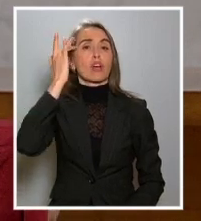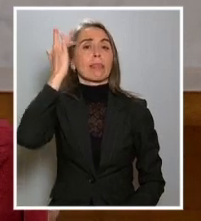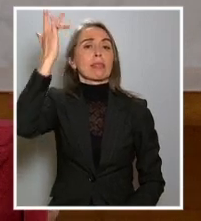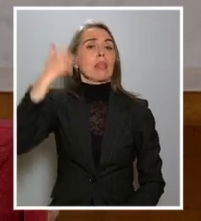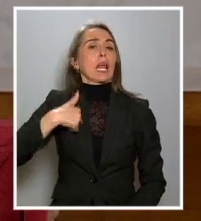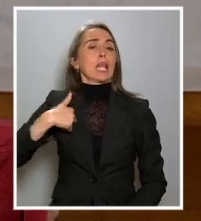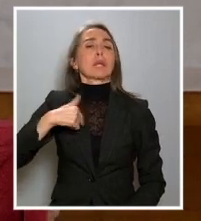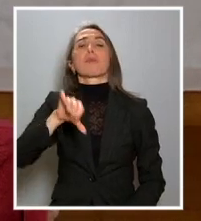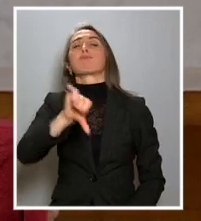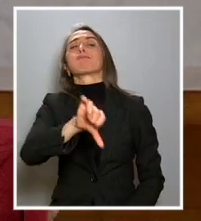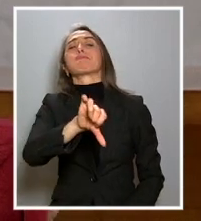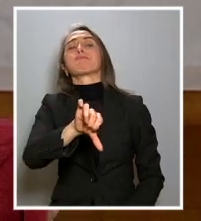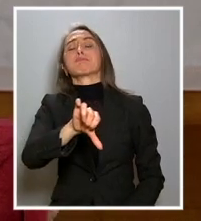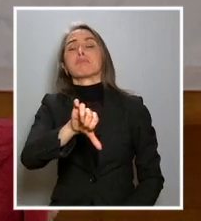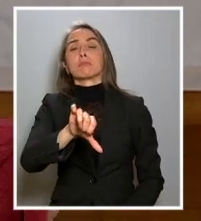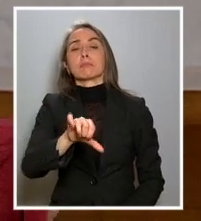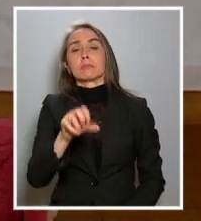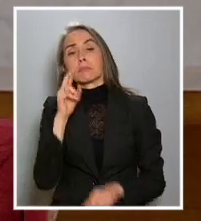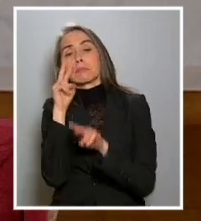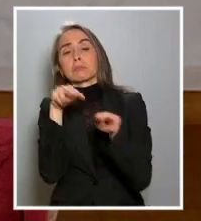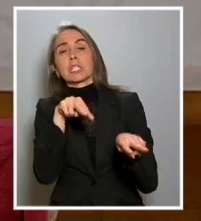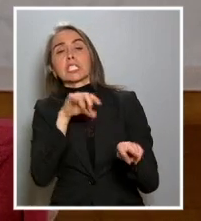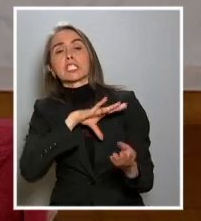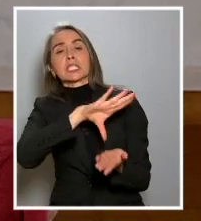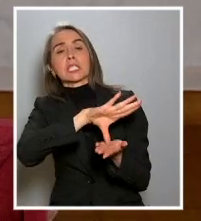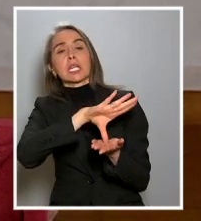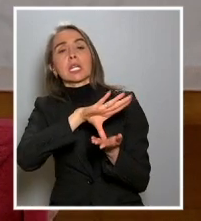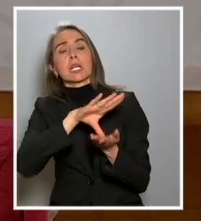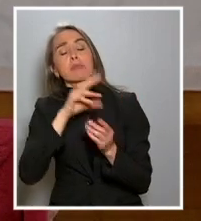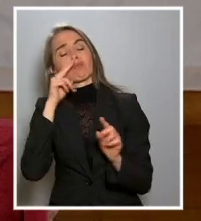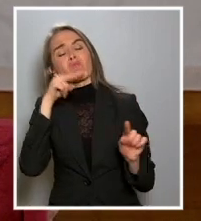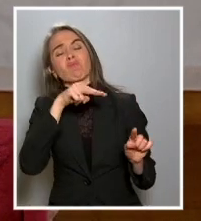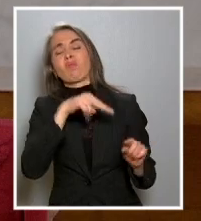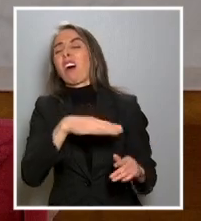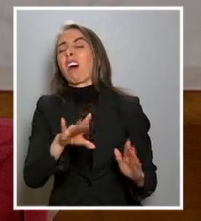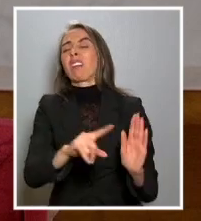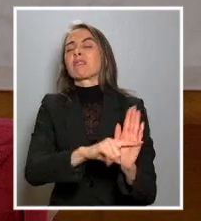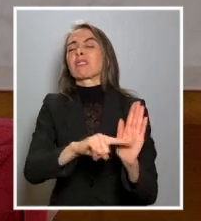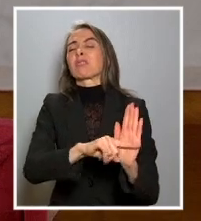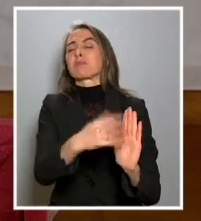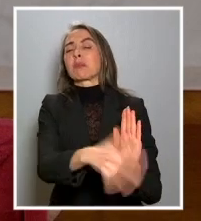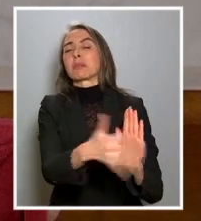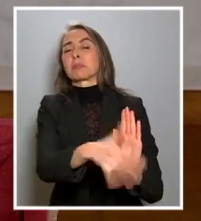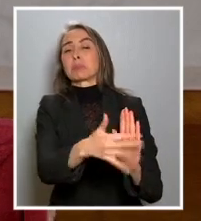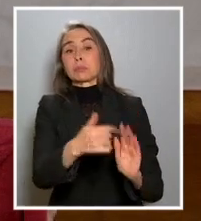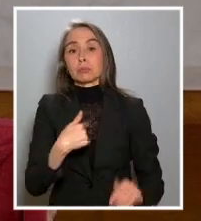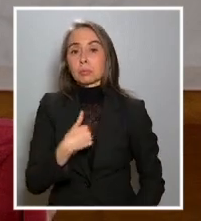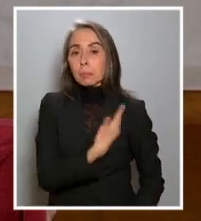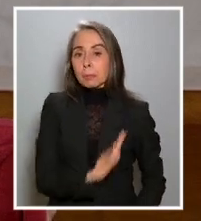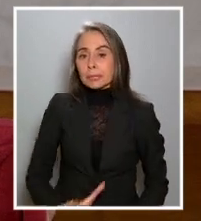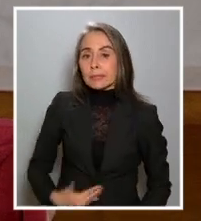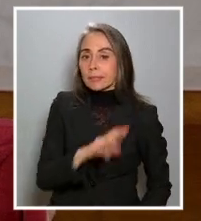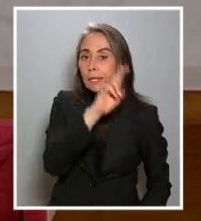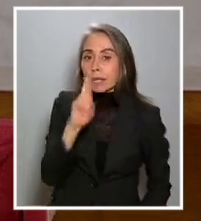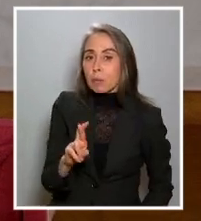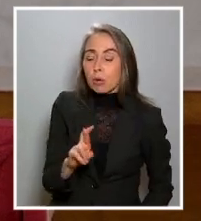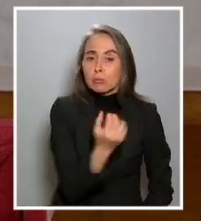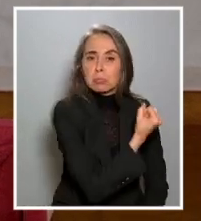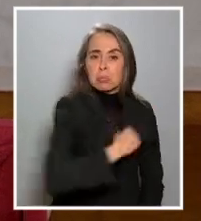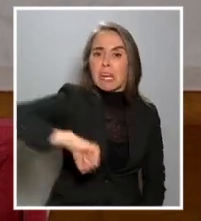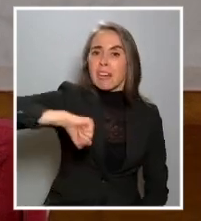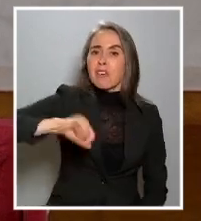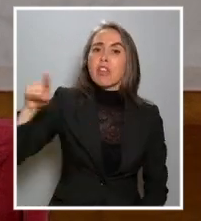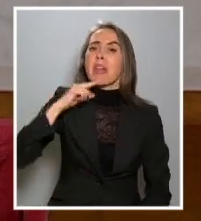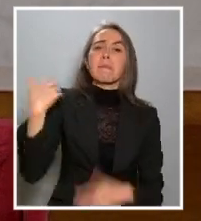inteligencia y ven el país solo desde un prisma negativo. Como presidente de la República, me rebelo ante